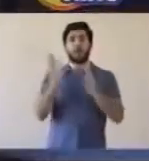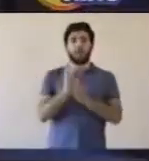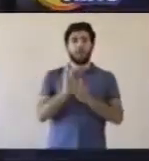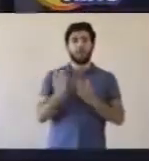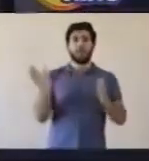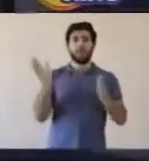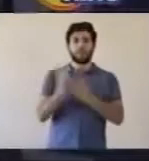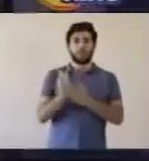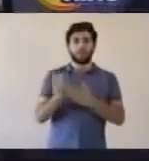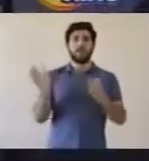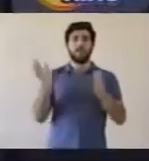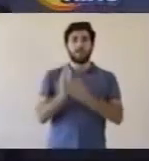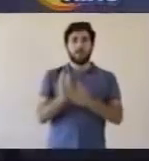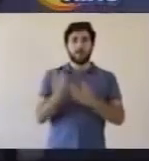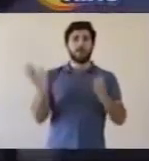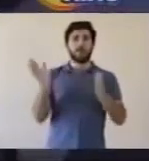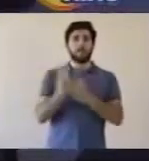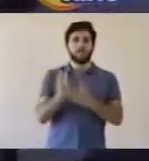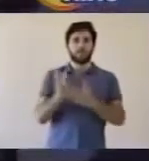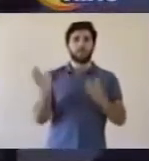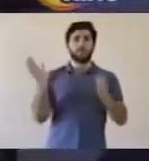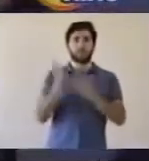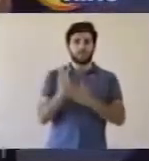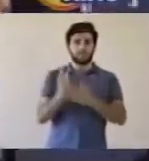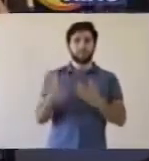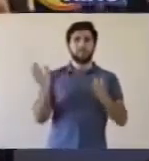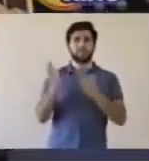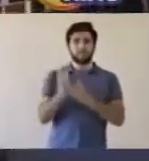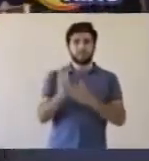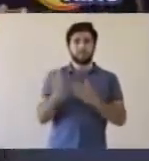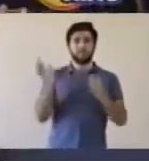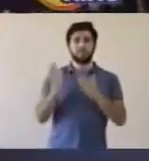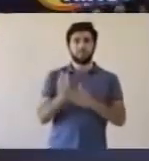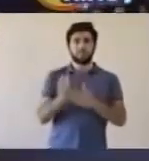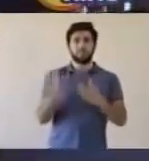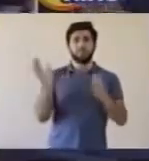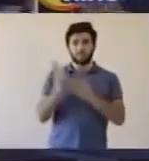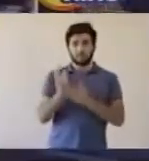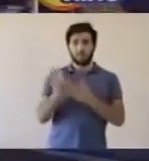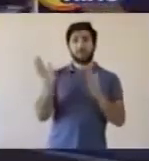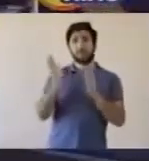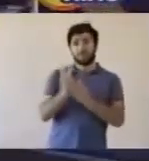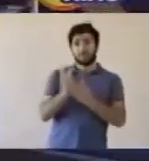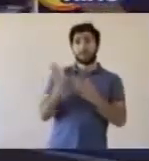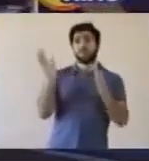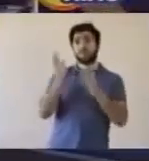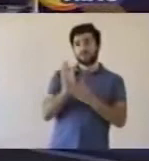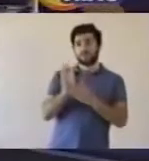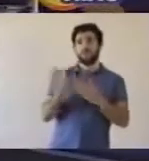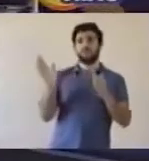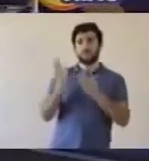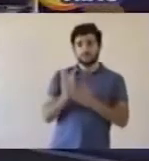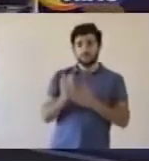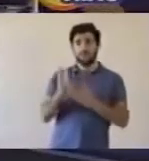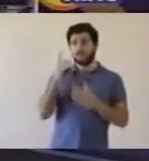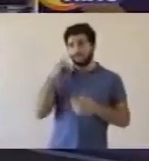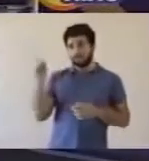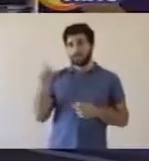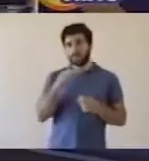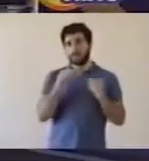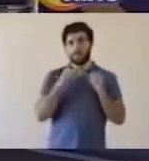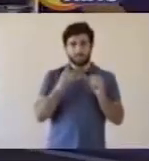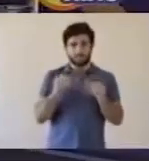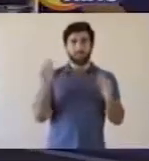A tocar, a tocar con las palmas. A tocar, a tocar, a